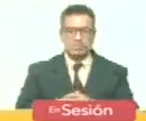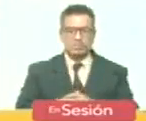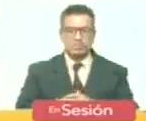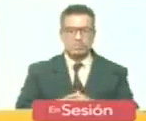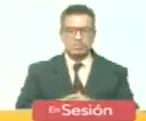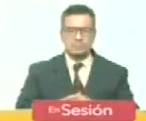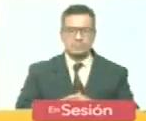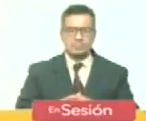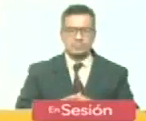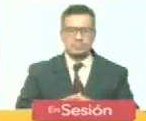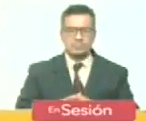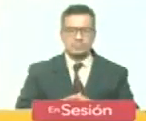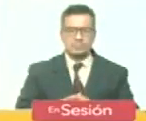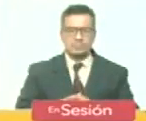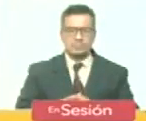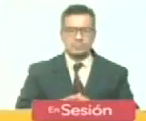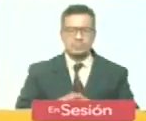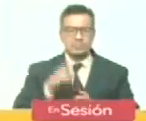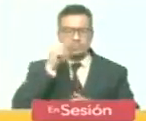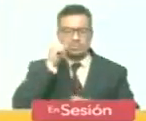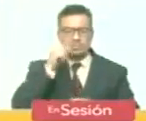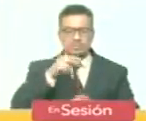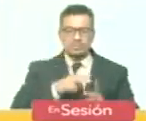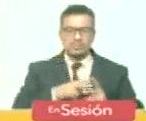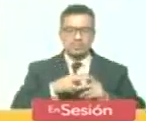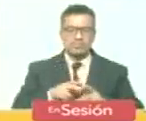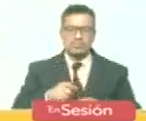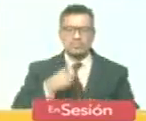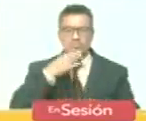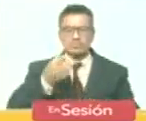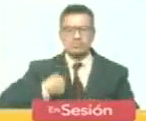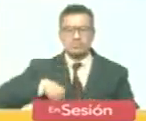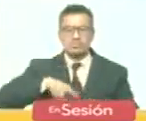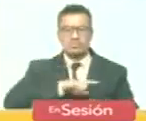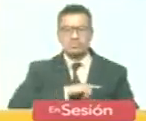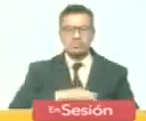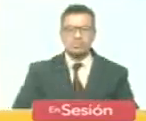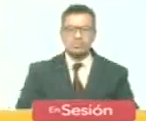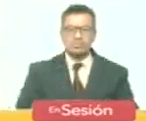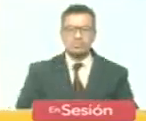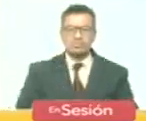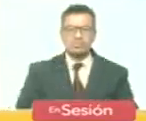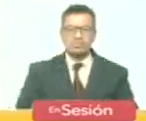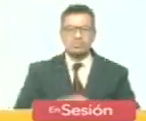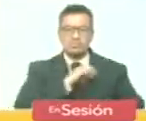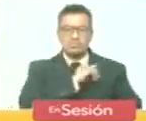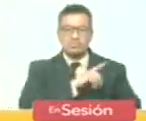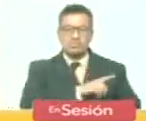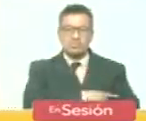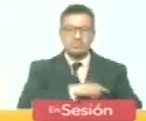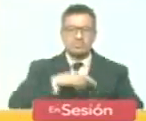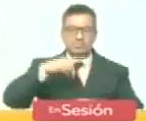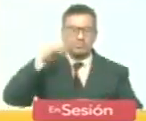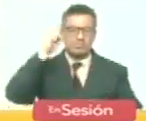votaron. Pero fue un hombre digno. Y nosotros, como fuerza